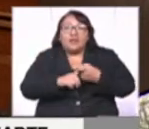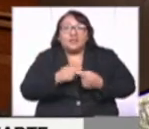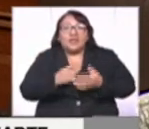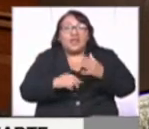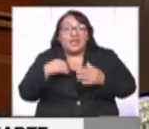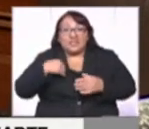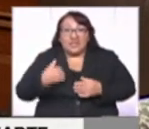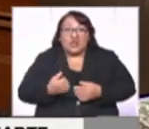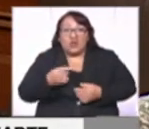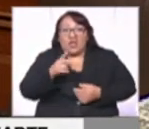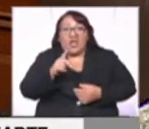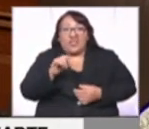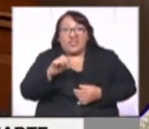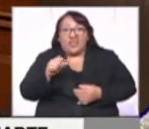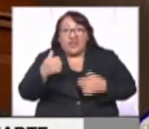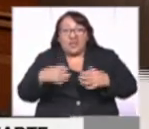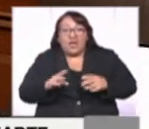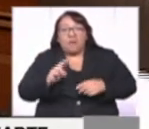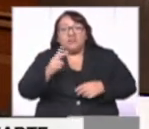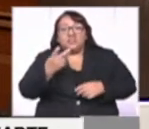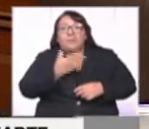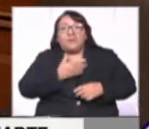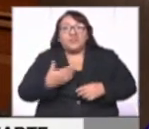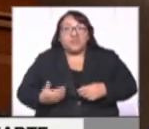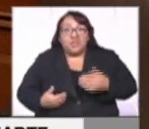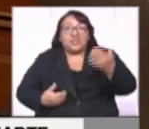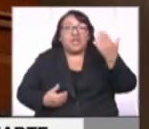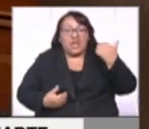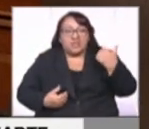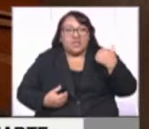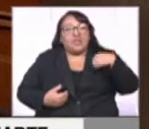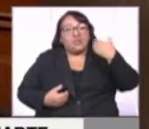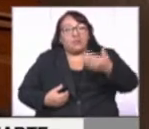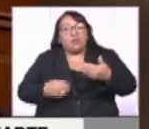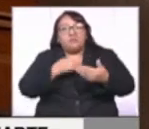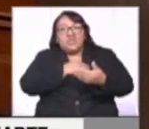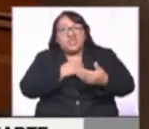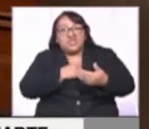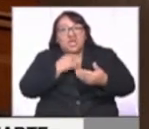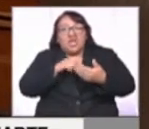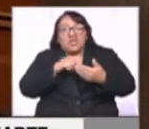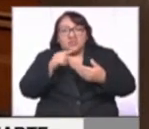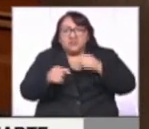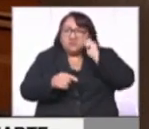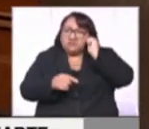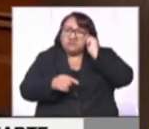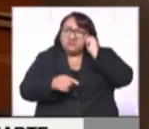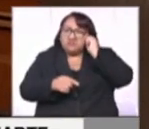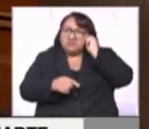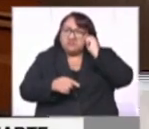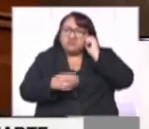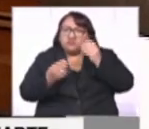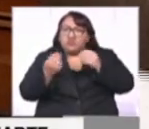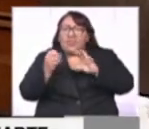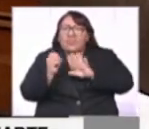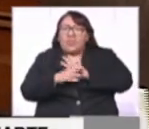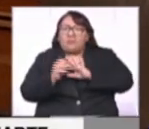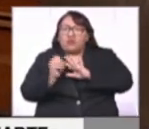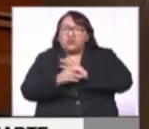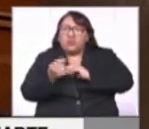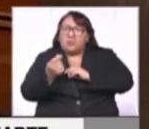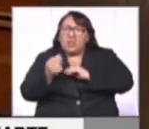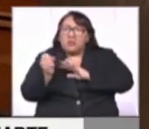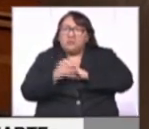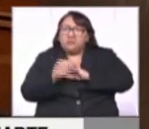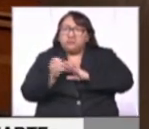señora Boluarte ejerció como vicepresidenta y ministra, y señala que sus cuentas habrían registrado numerosos depósitos en efectivo